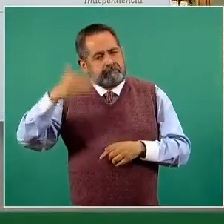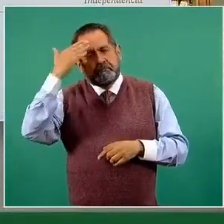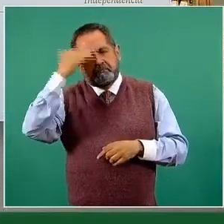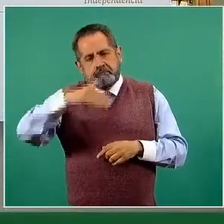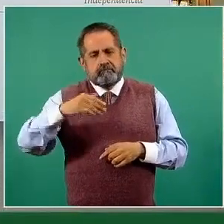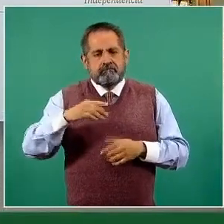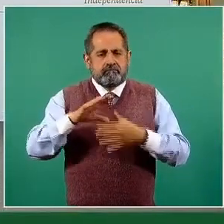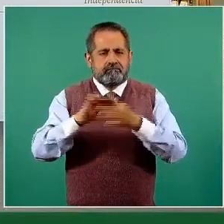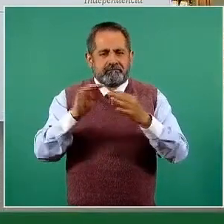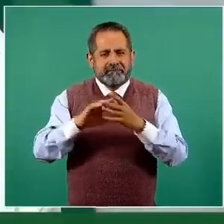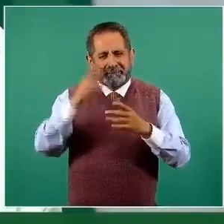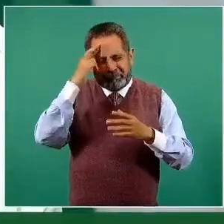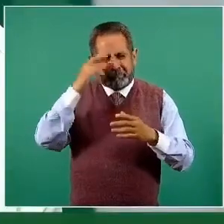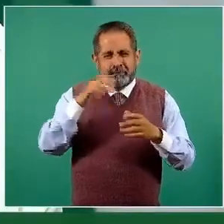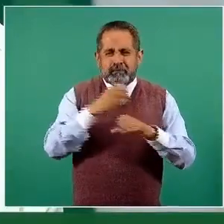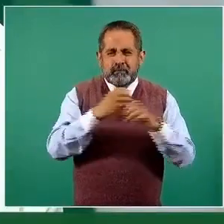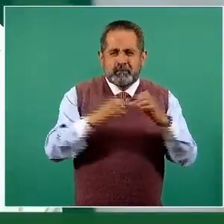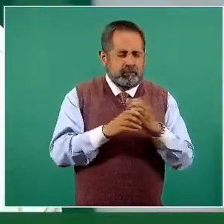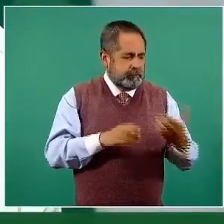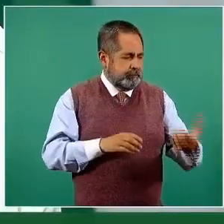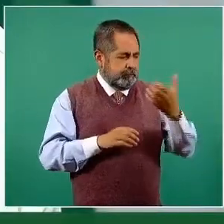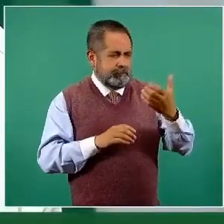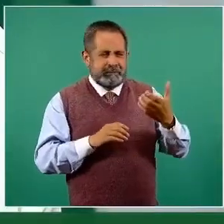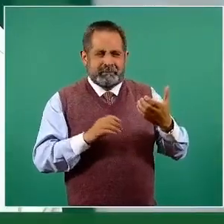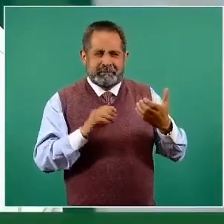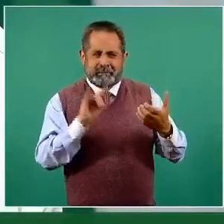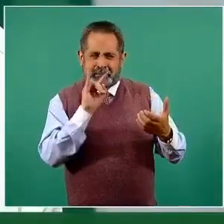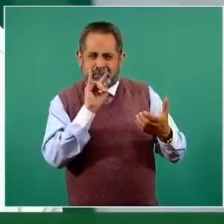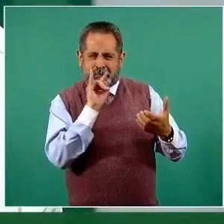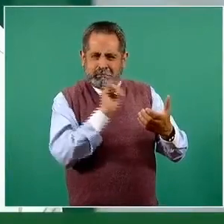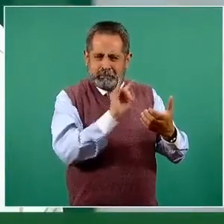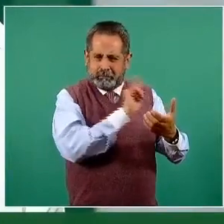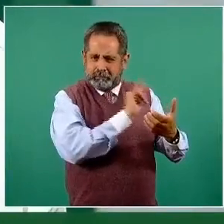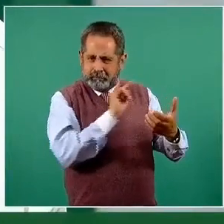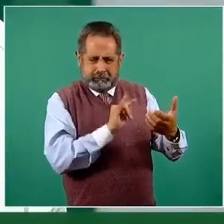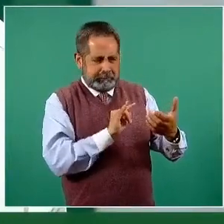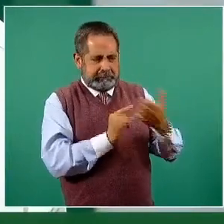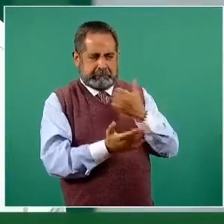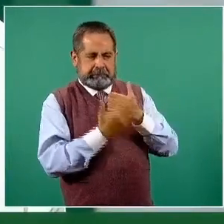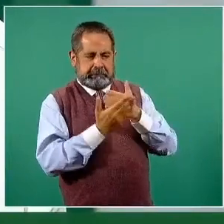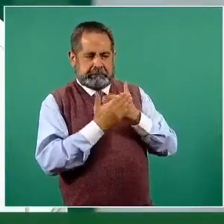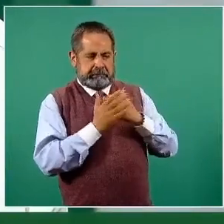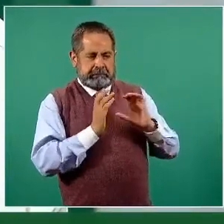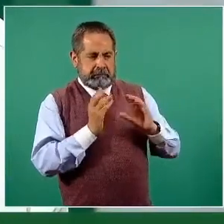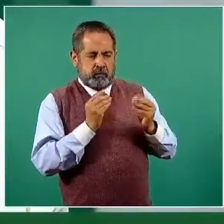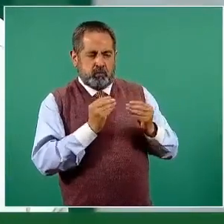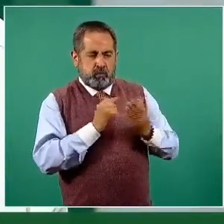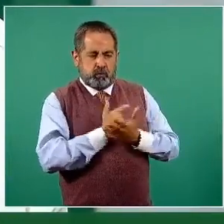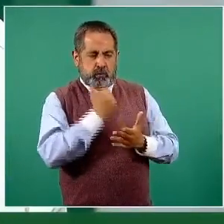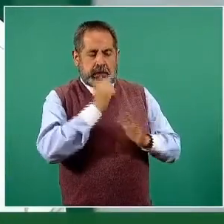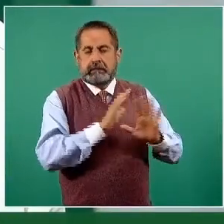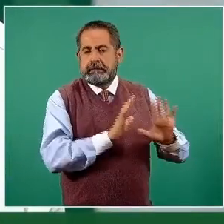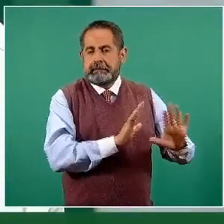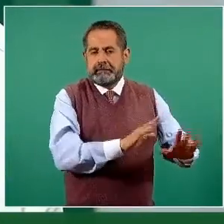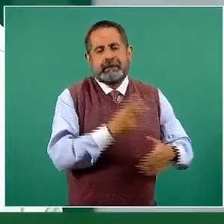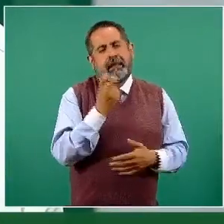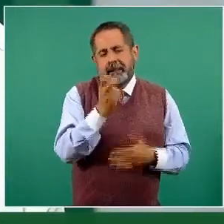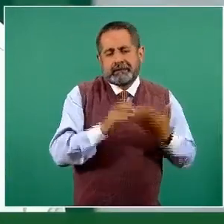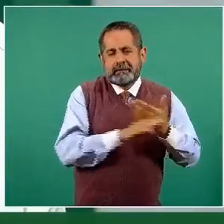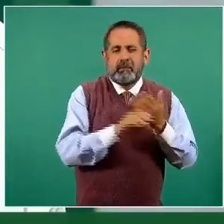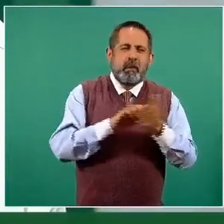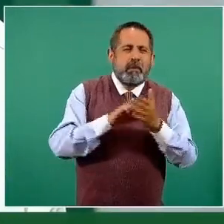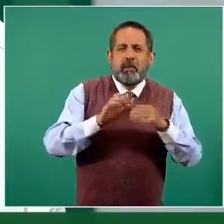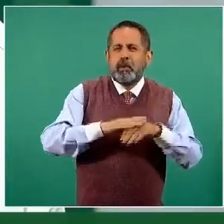los octágonos, gracias a los sellos que se ven en algunos productos donde nos dice que hay un exceso de